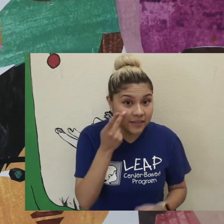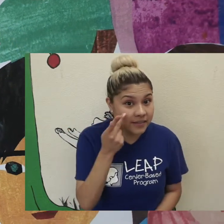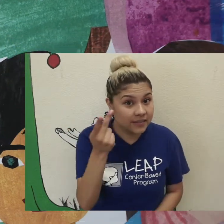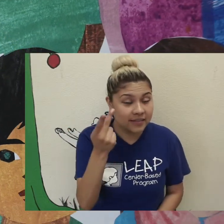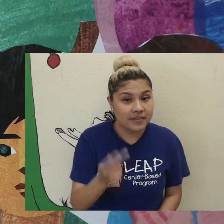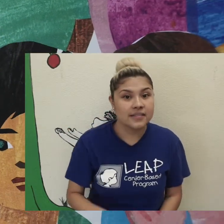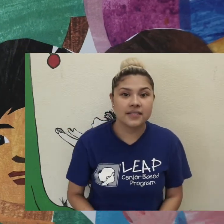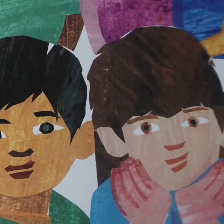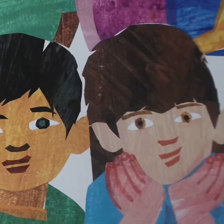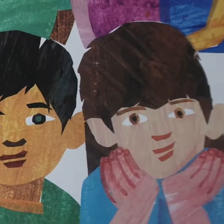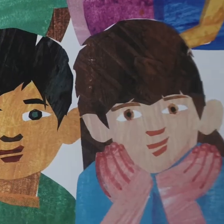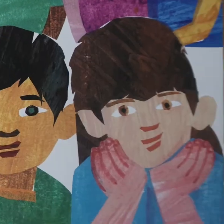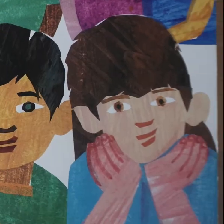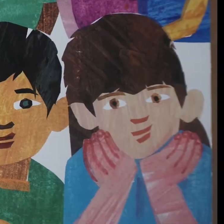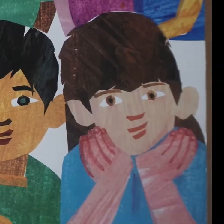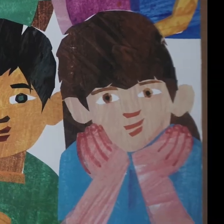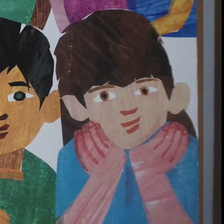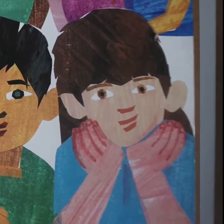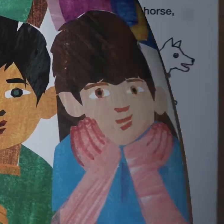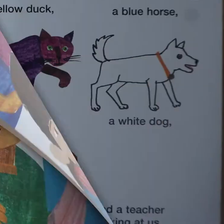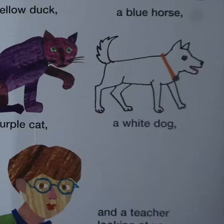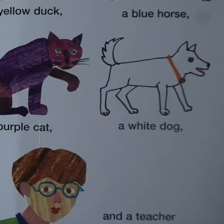Niños, ¿qué ven allí?